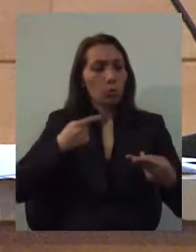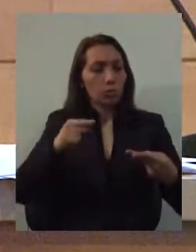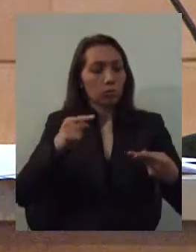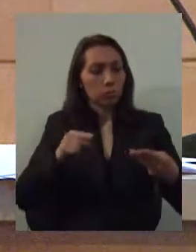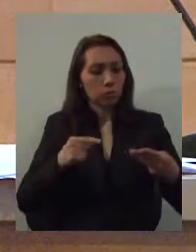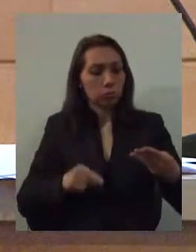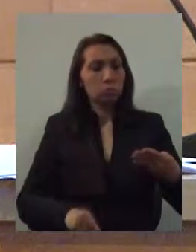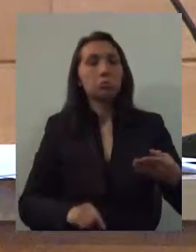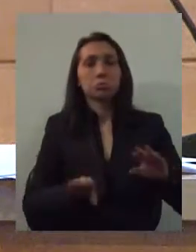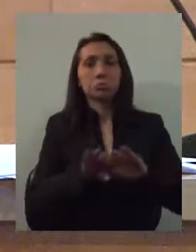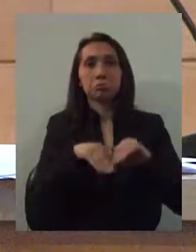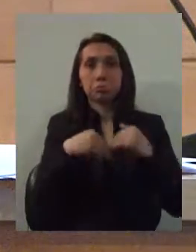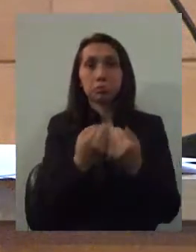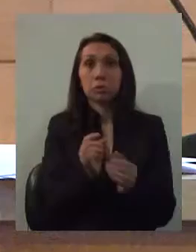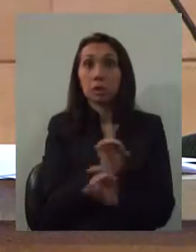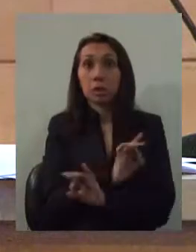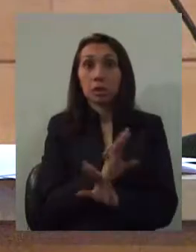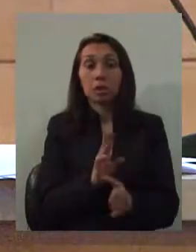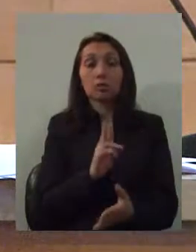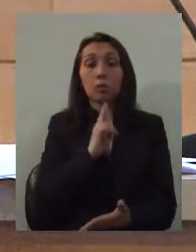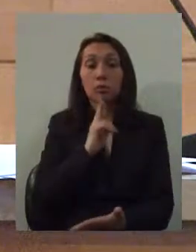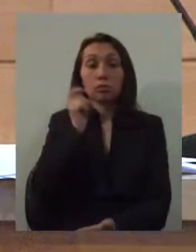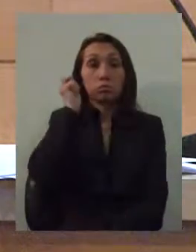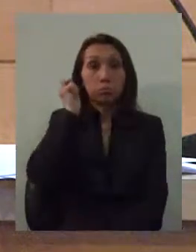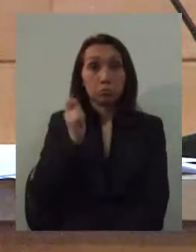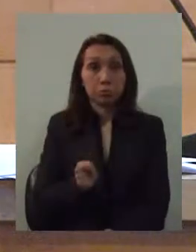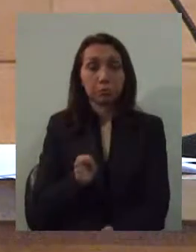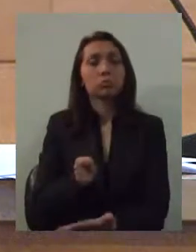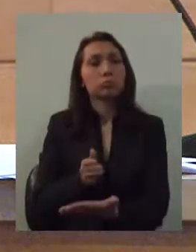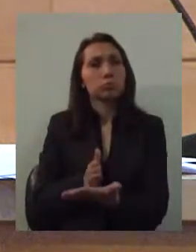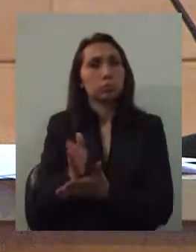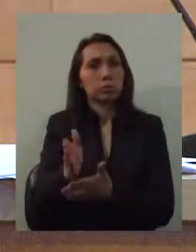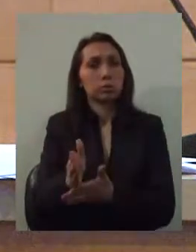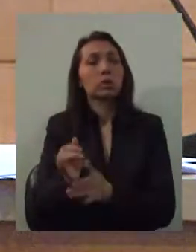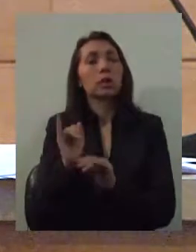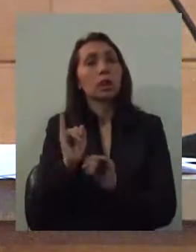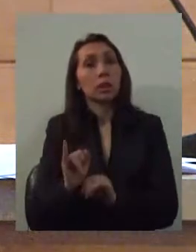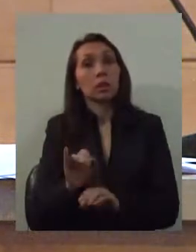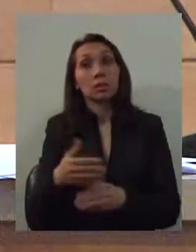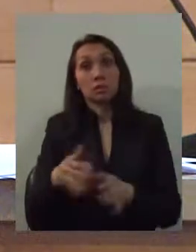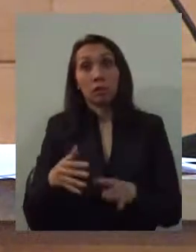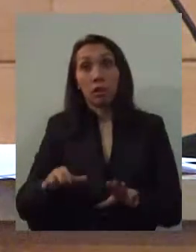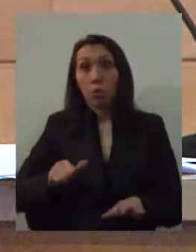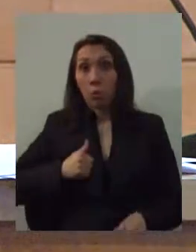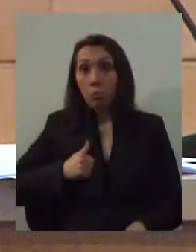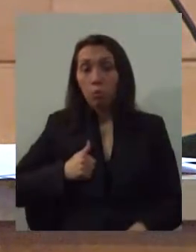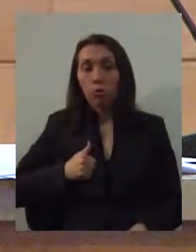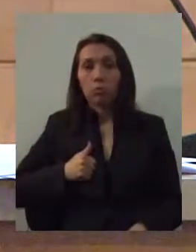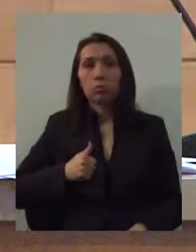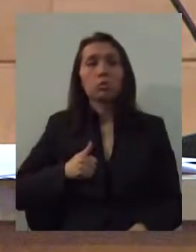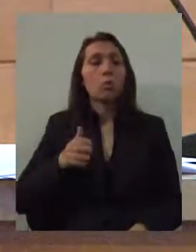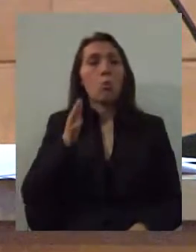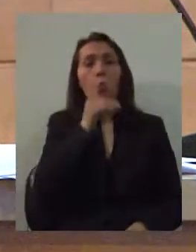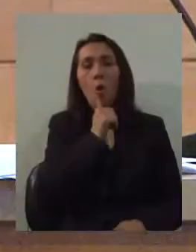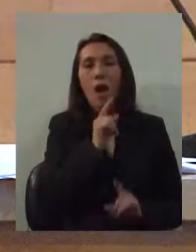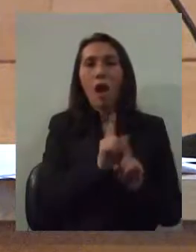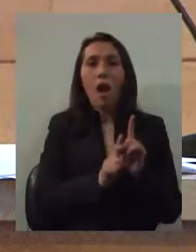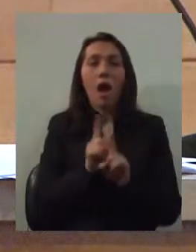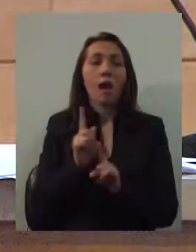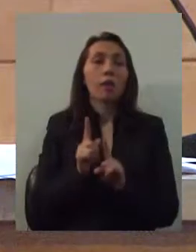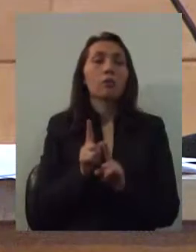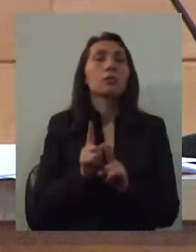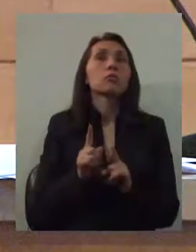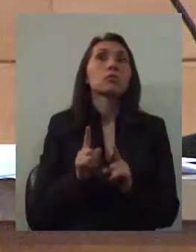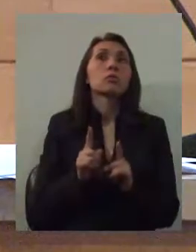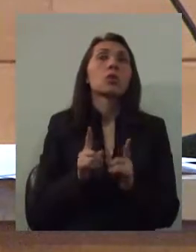estén cumplidos, que la sentencia esté ejecutoriada y de cumplirse todo aquello que no haya algo que